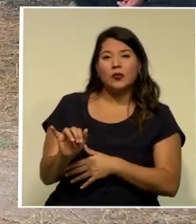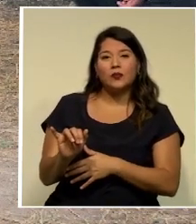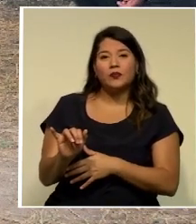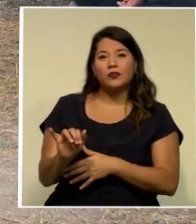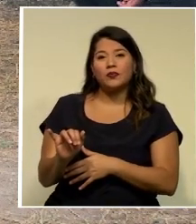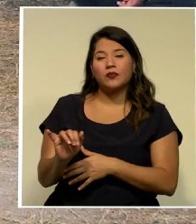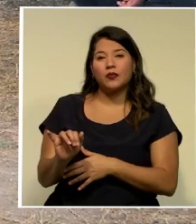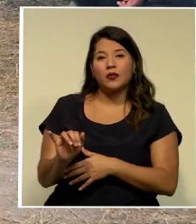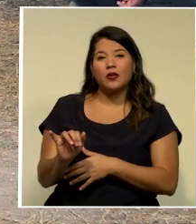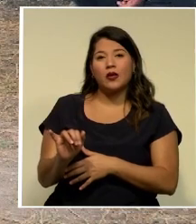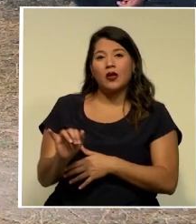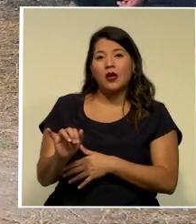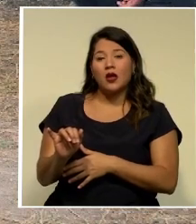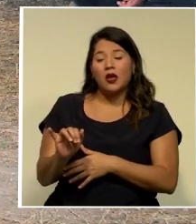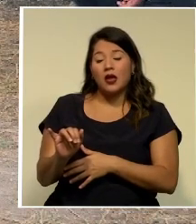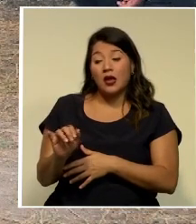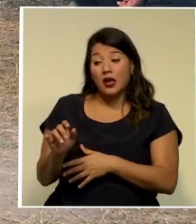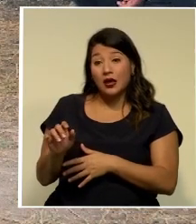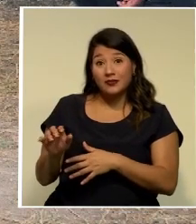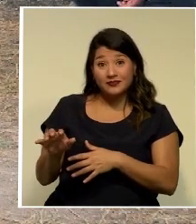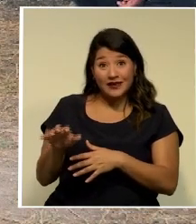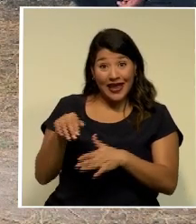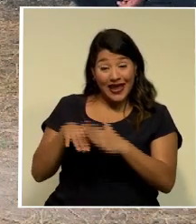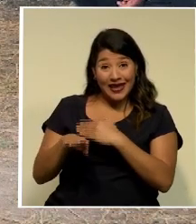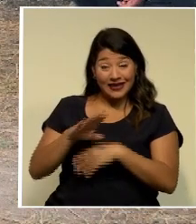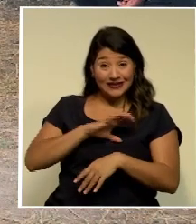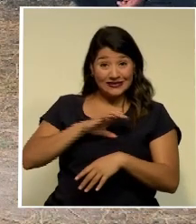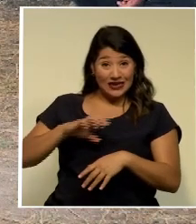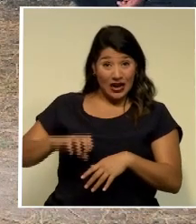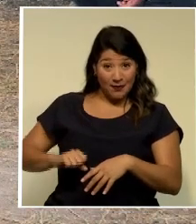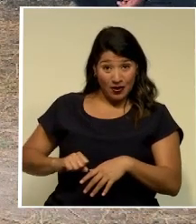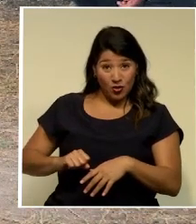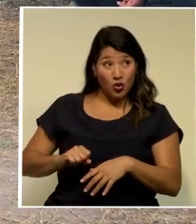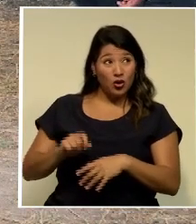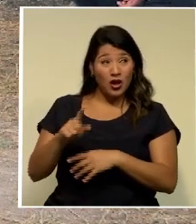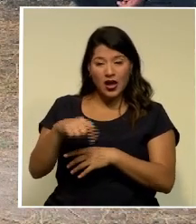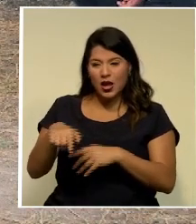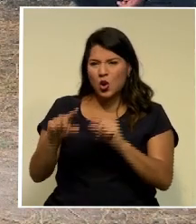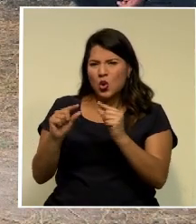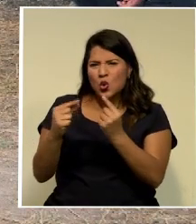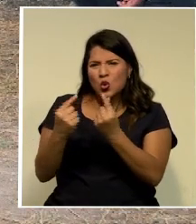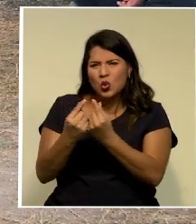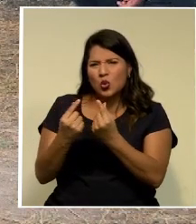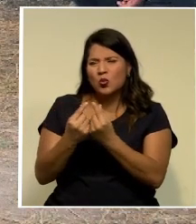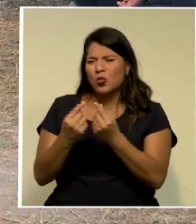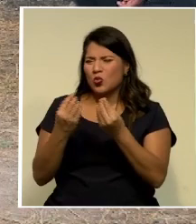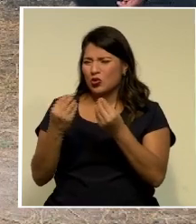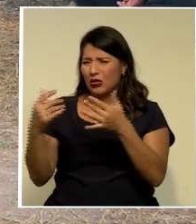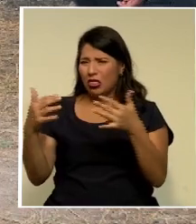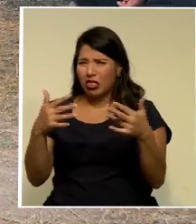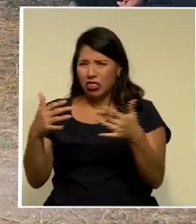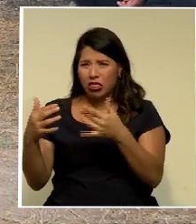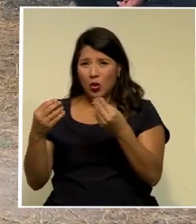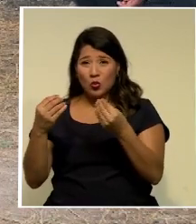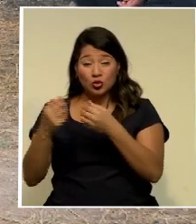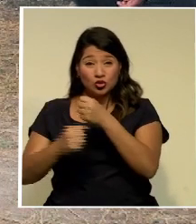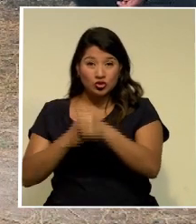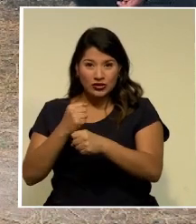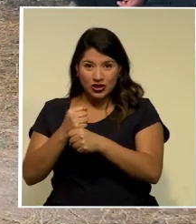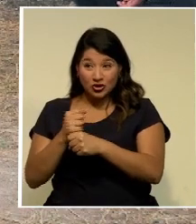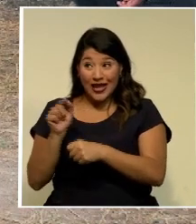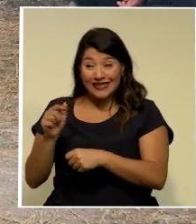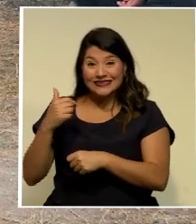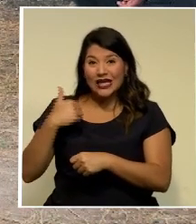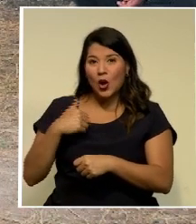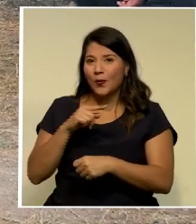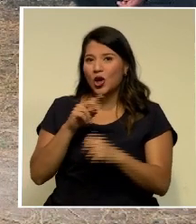un guerrillero salvadoreño que había estado en combate durante muchos años y no conocía a sus nietas, que son estas